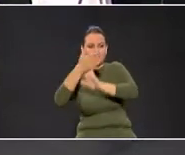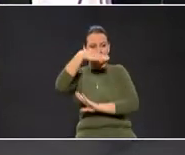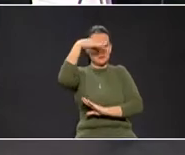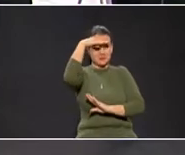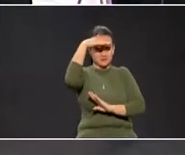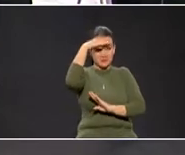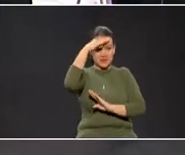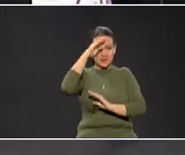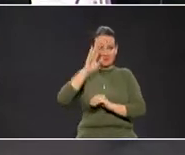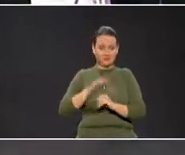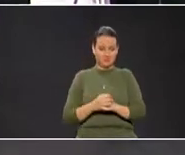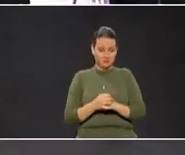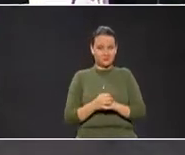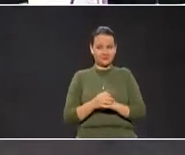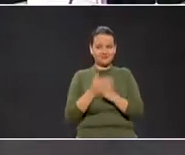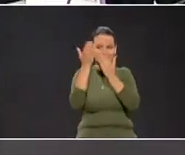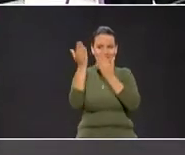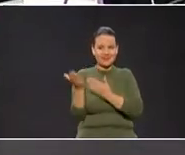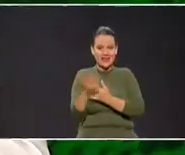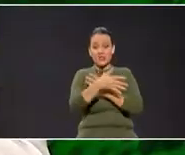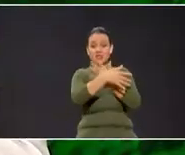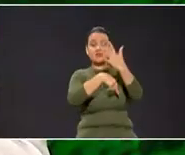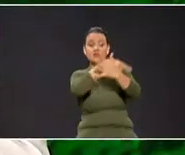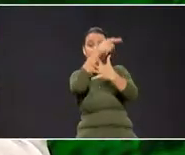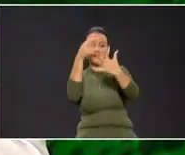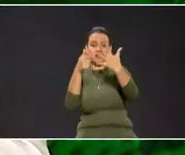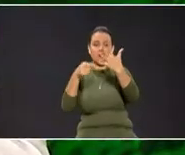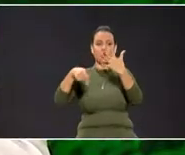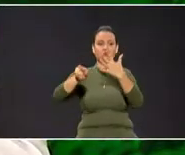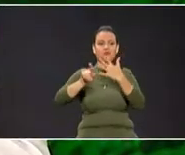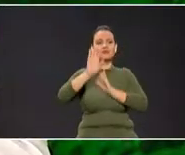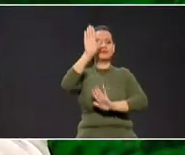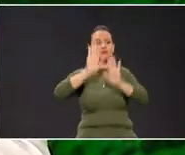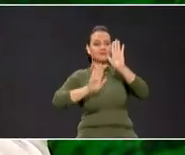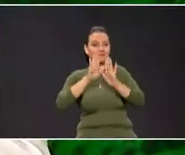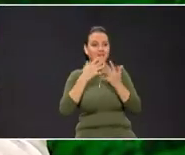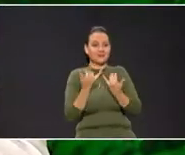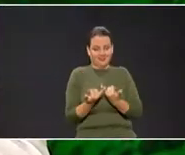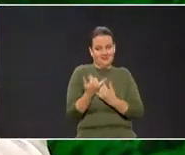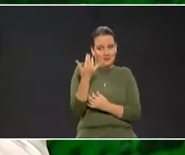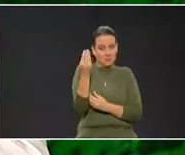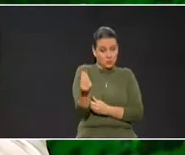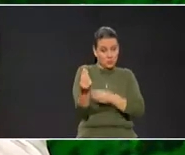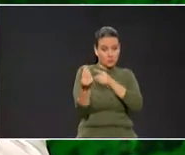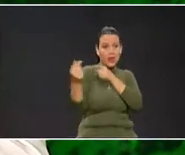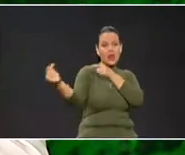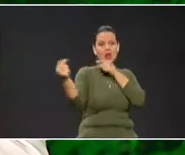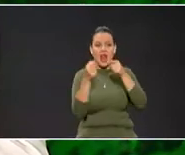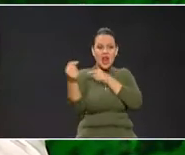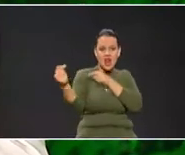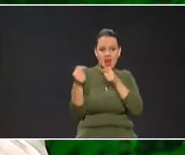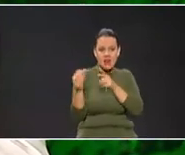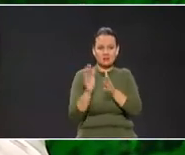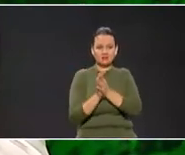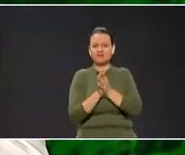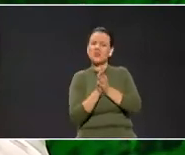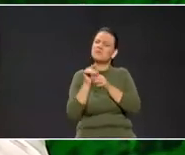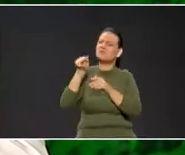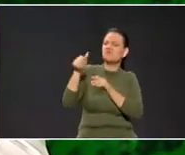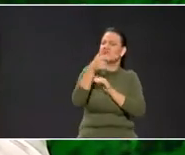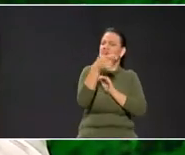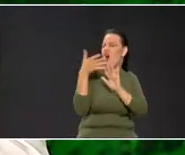democrático yo son los cinco candidatos que están en esta segunda parte de debate y que contemos lea los televidentes